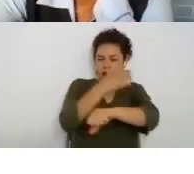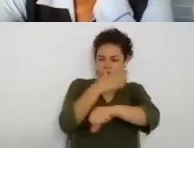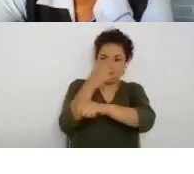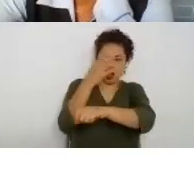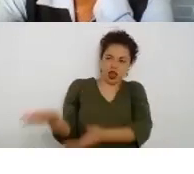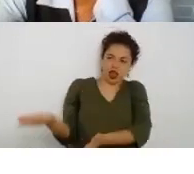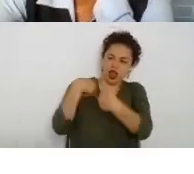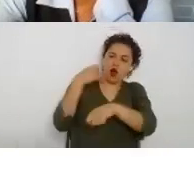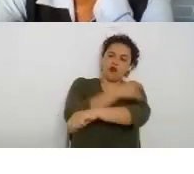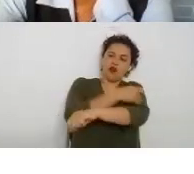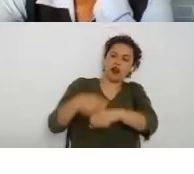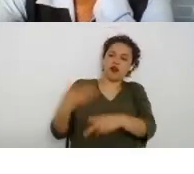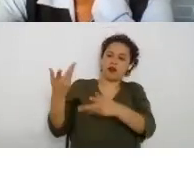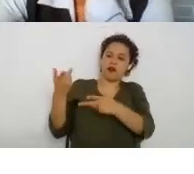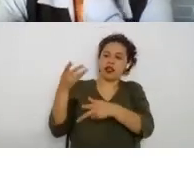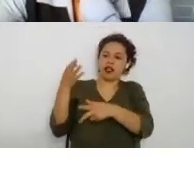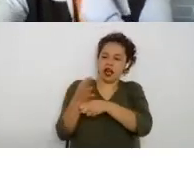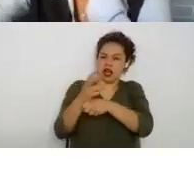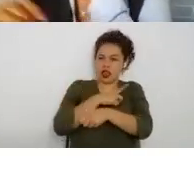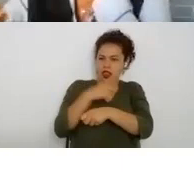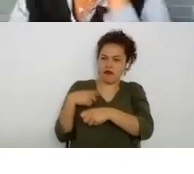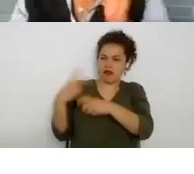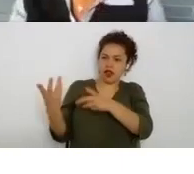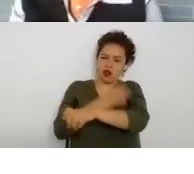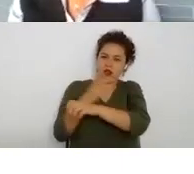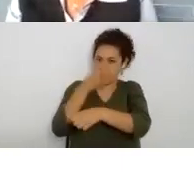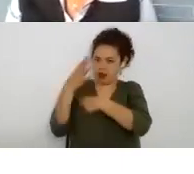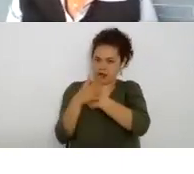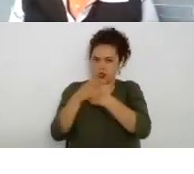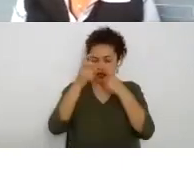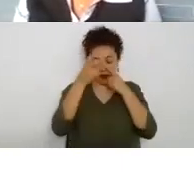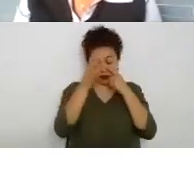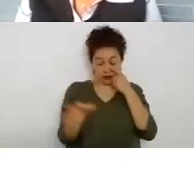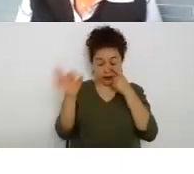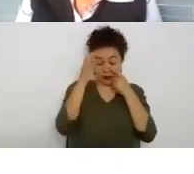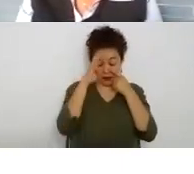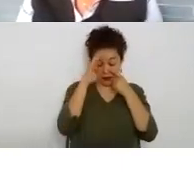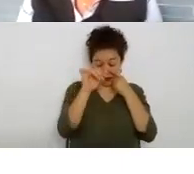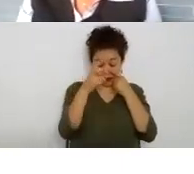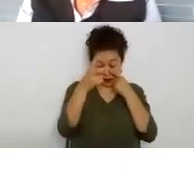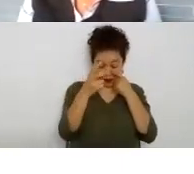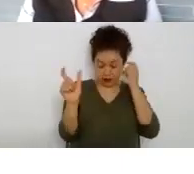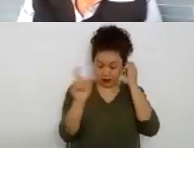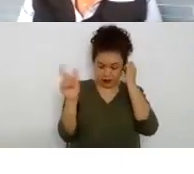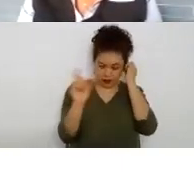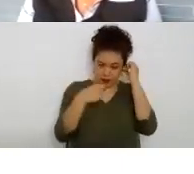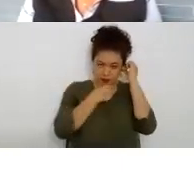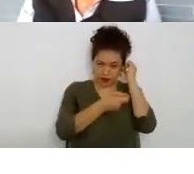familiar que está en ese momento. Ese es un punto muy importante a considerar, exactamente, sobre todo cuando se trate de